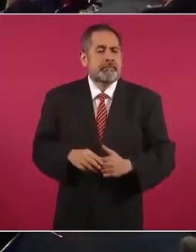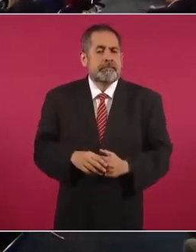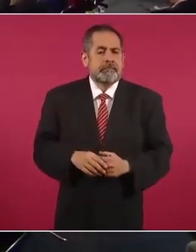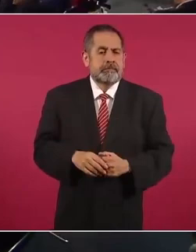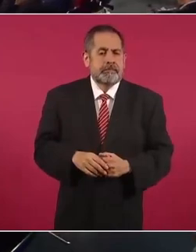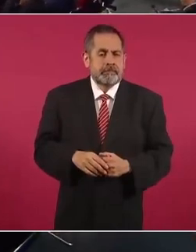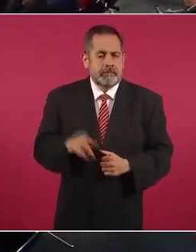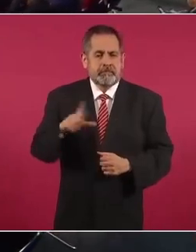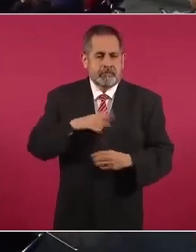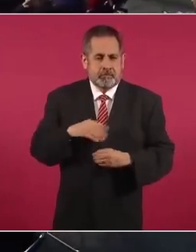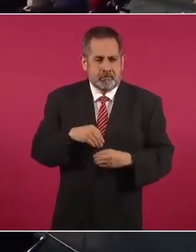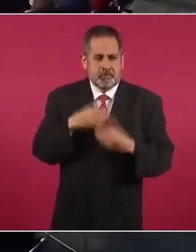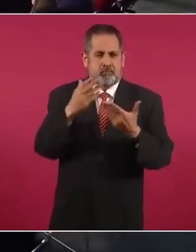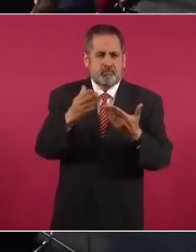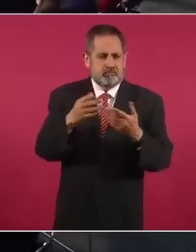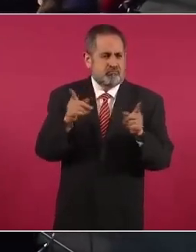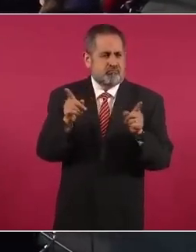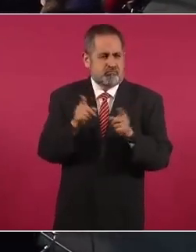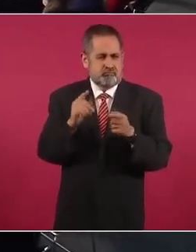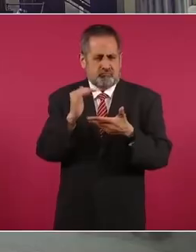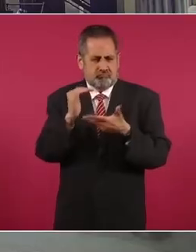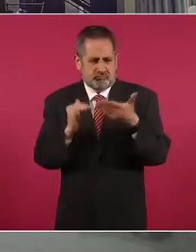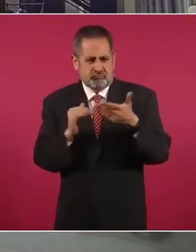un poemínimo